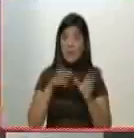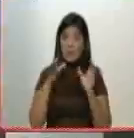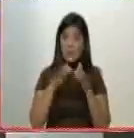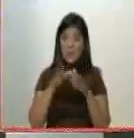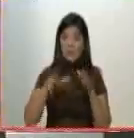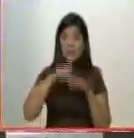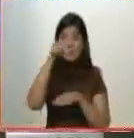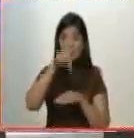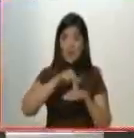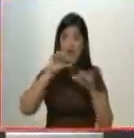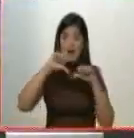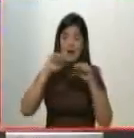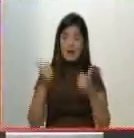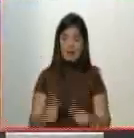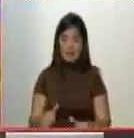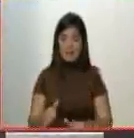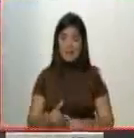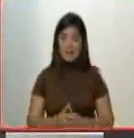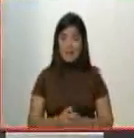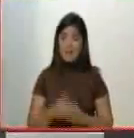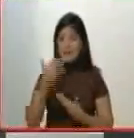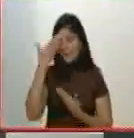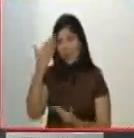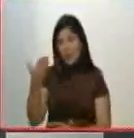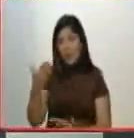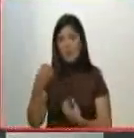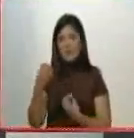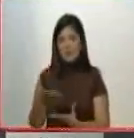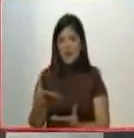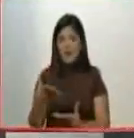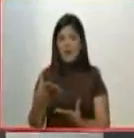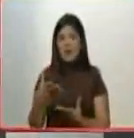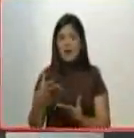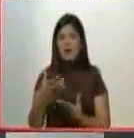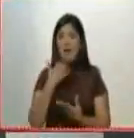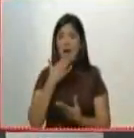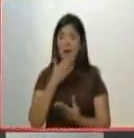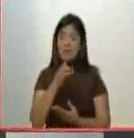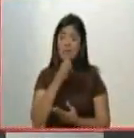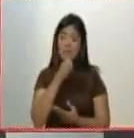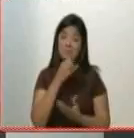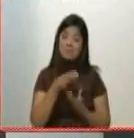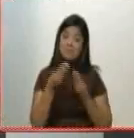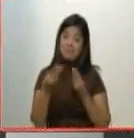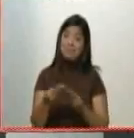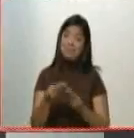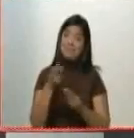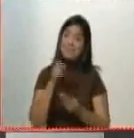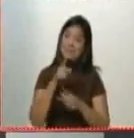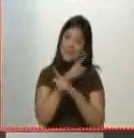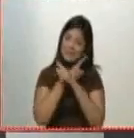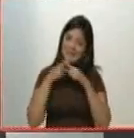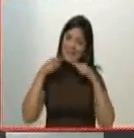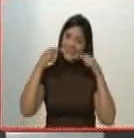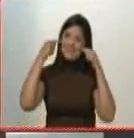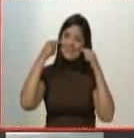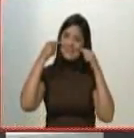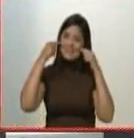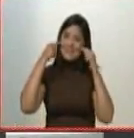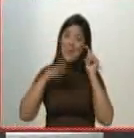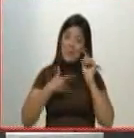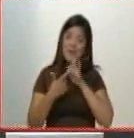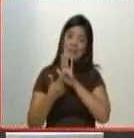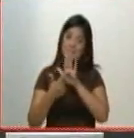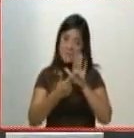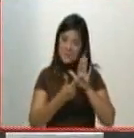Gimnasia Artística. Les entregan saludos, les entregan encomiendas y sobre todo una sonrisa para